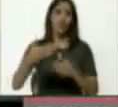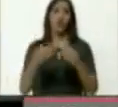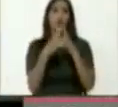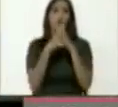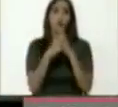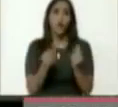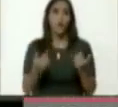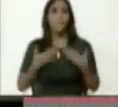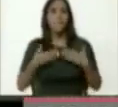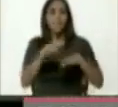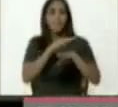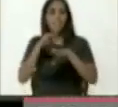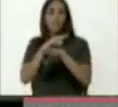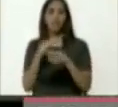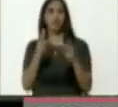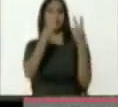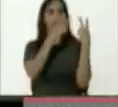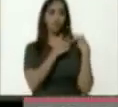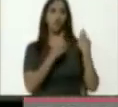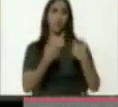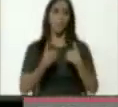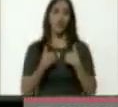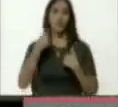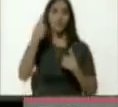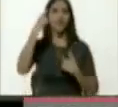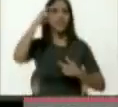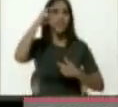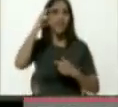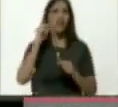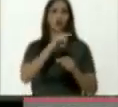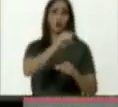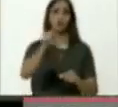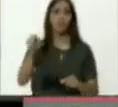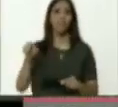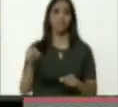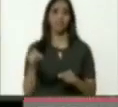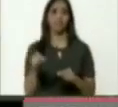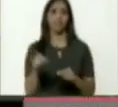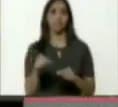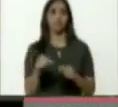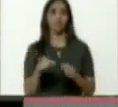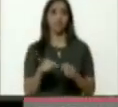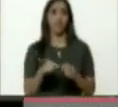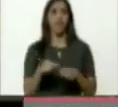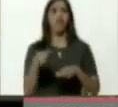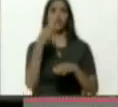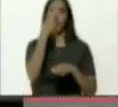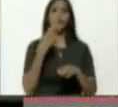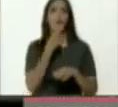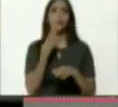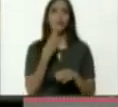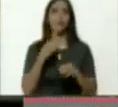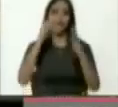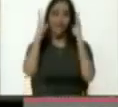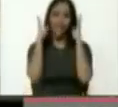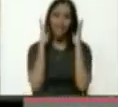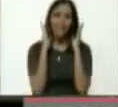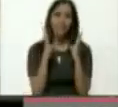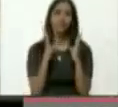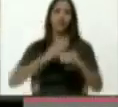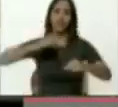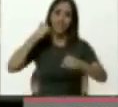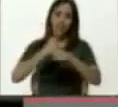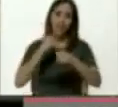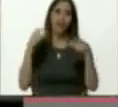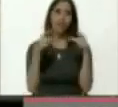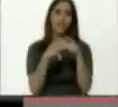mis ministros, asumieron un compromiso conmigo desde el primer día, o sea, con ustedes, El compromiso es dedicación, trabajo en